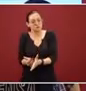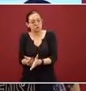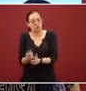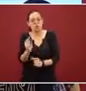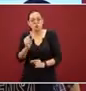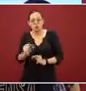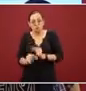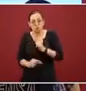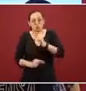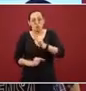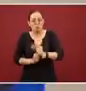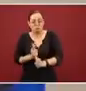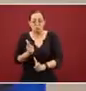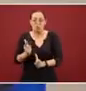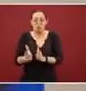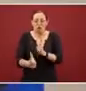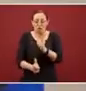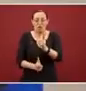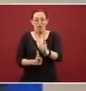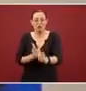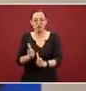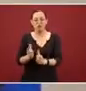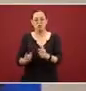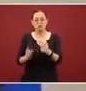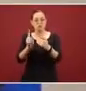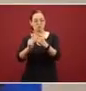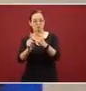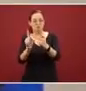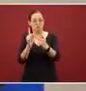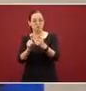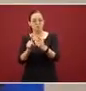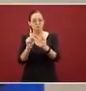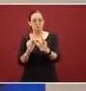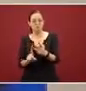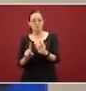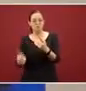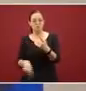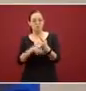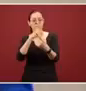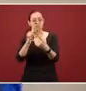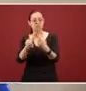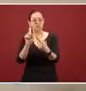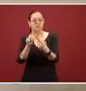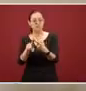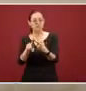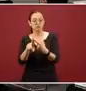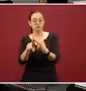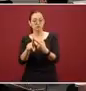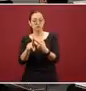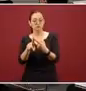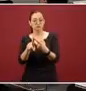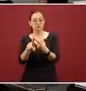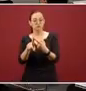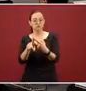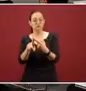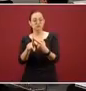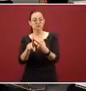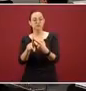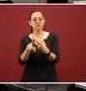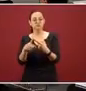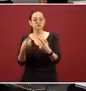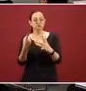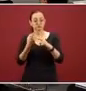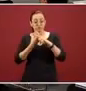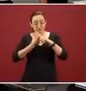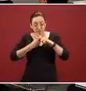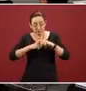la transmisión del virus con 3 propósitos fundamentales. El primero es retrasar el momento